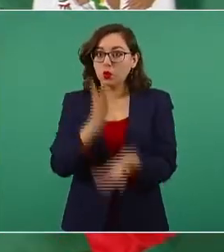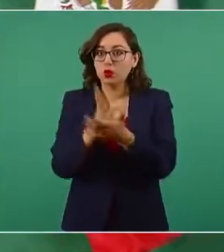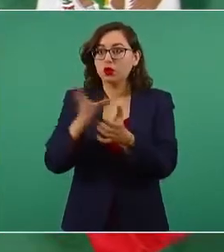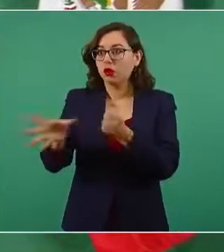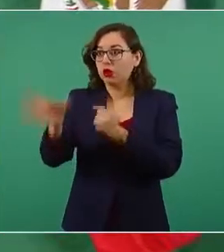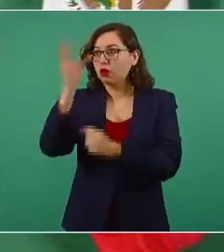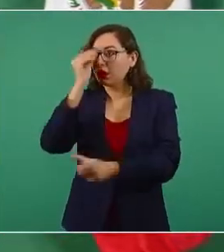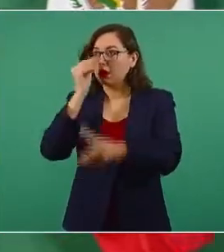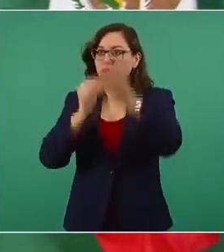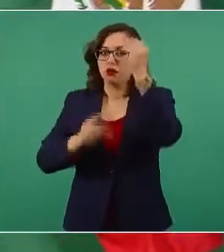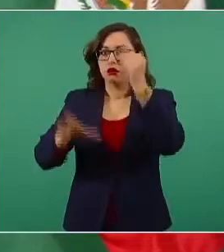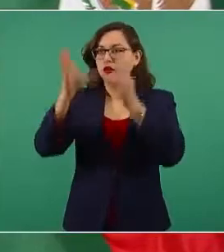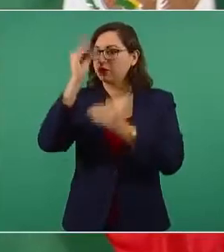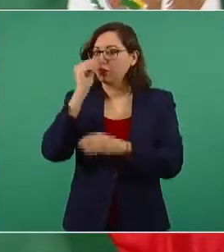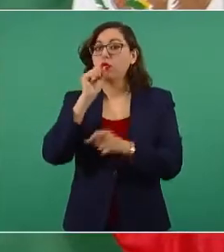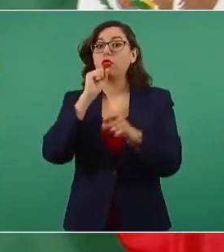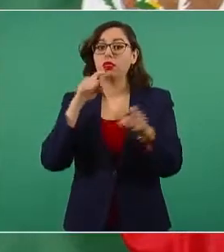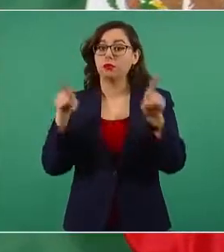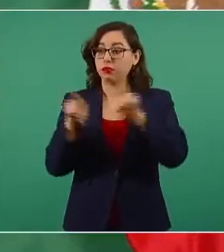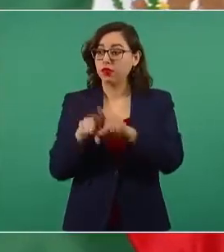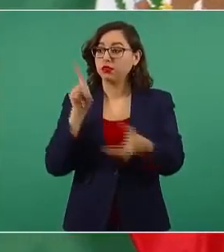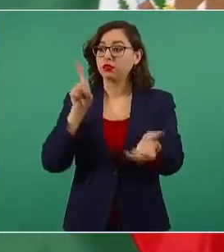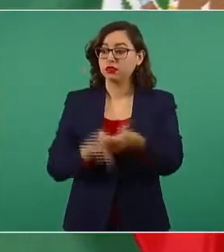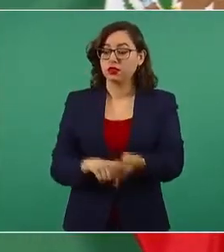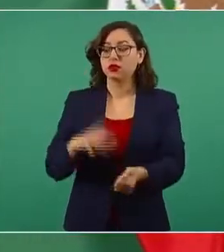es comunicación,